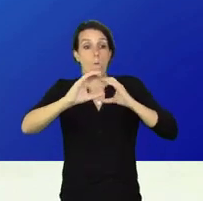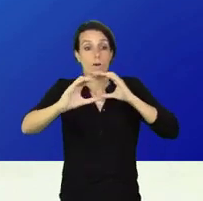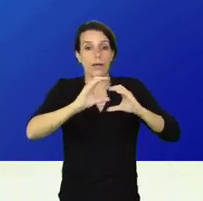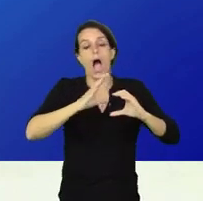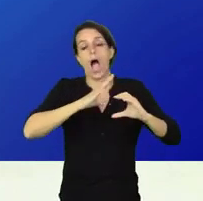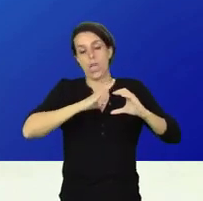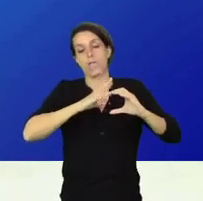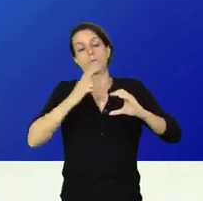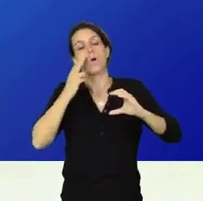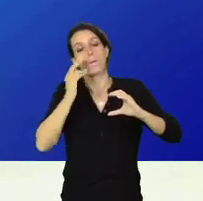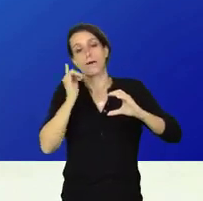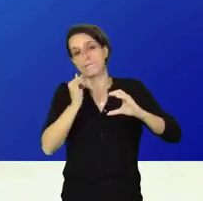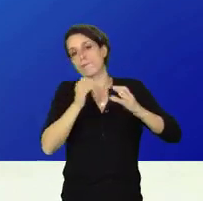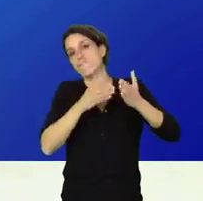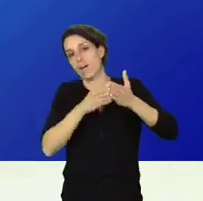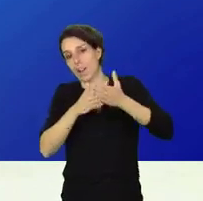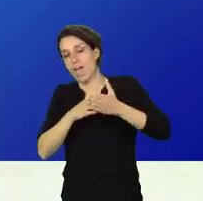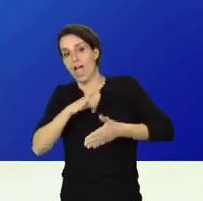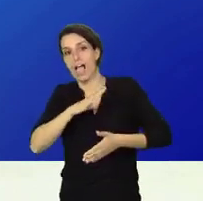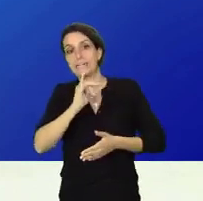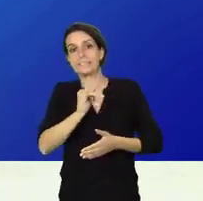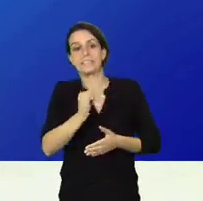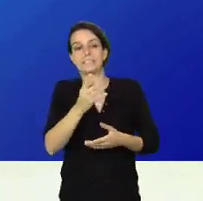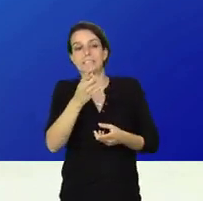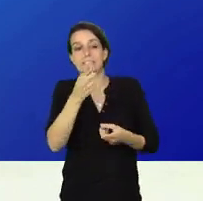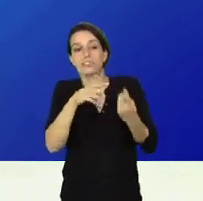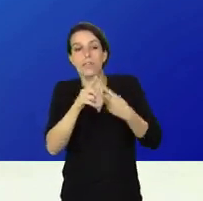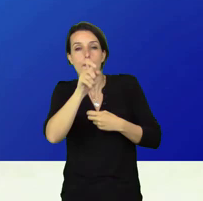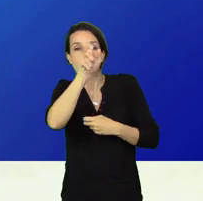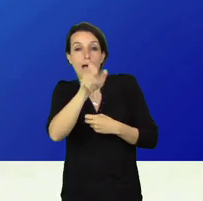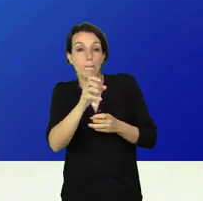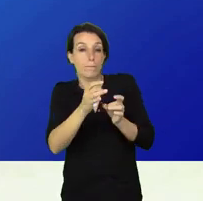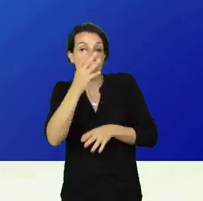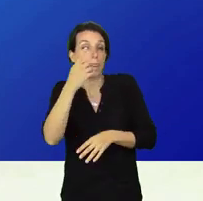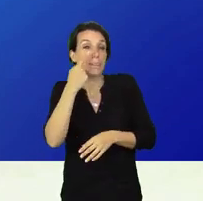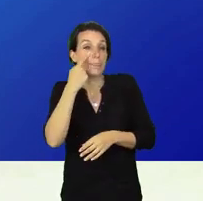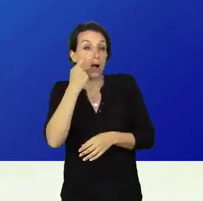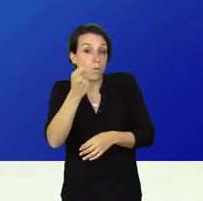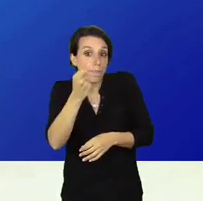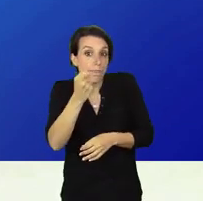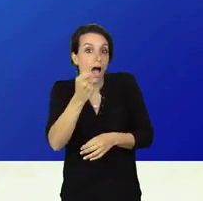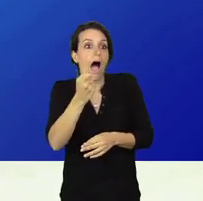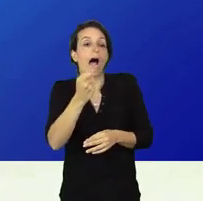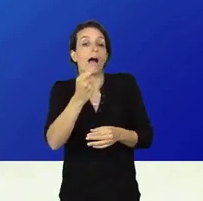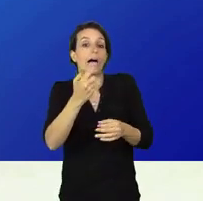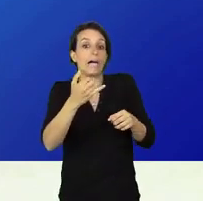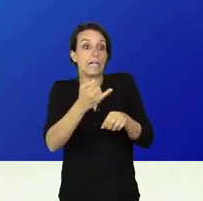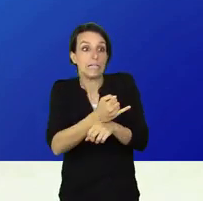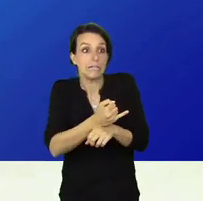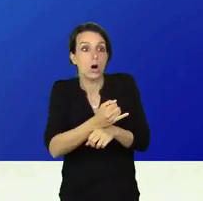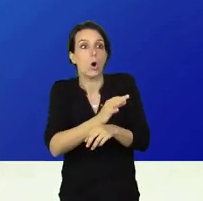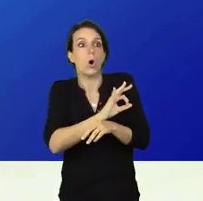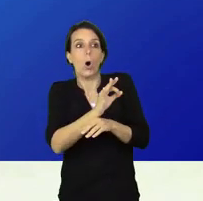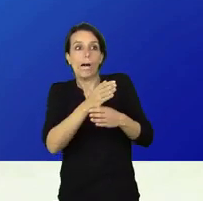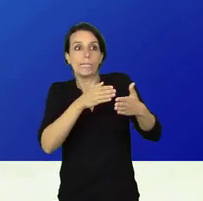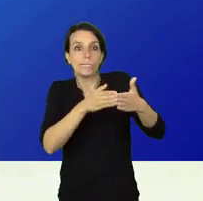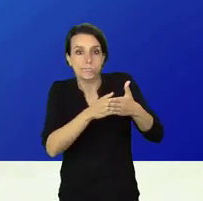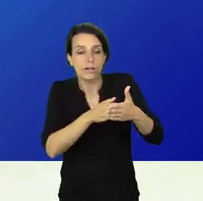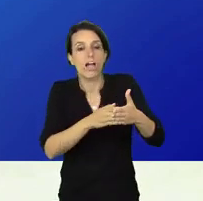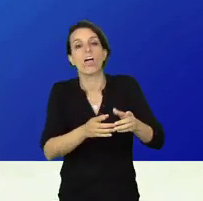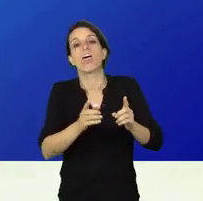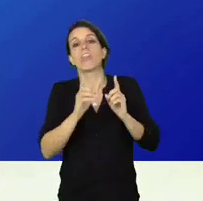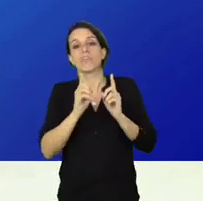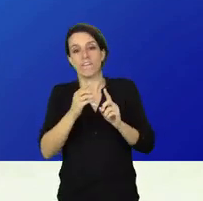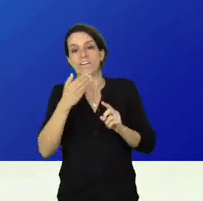problemas de comunicación o lo que vamos detectando, digamos, en el desarrollo de nuestra profesión tiene que tener un